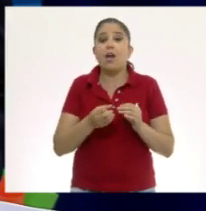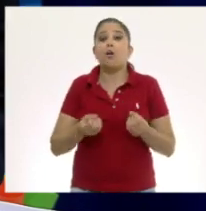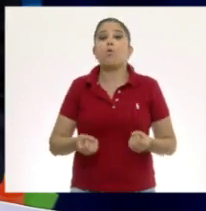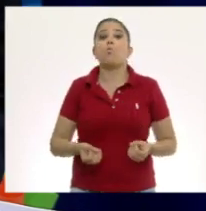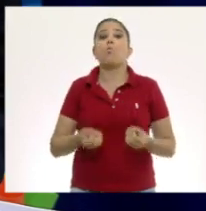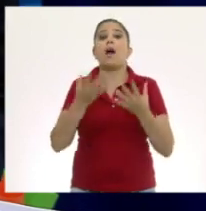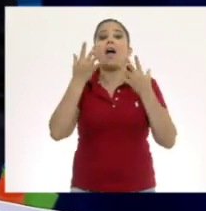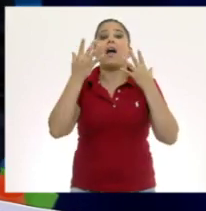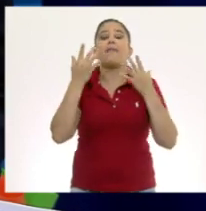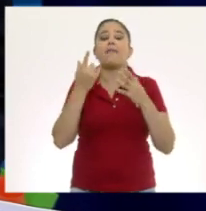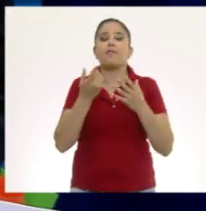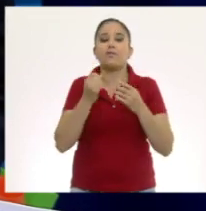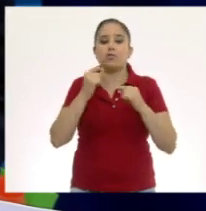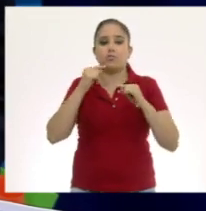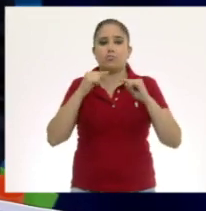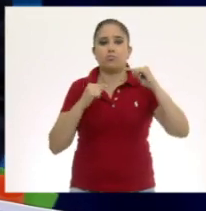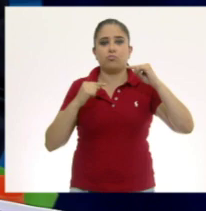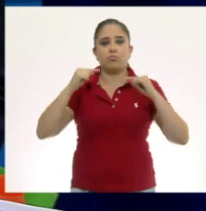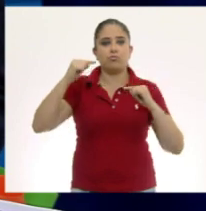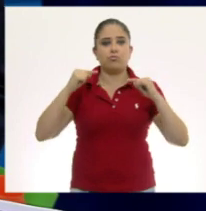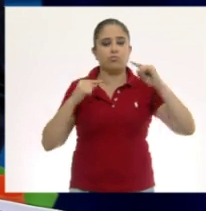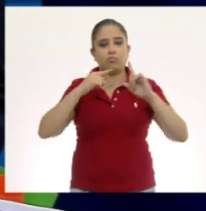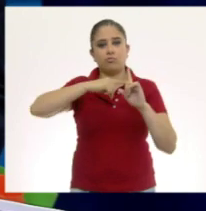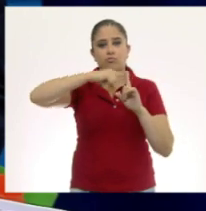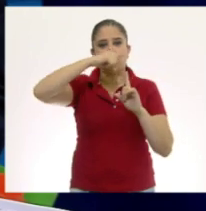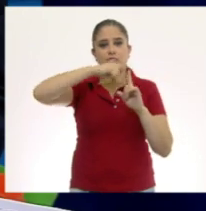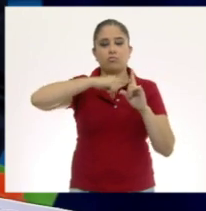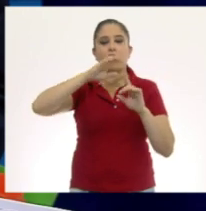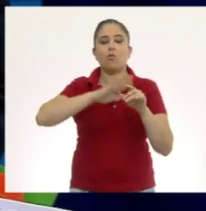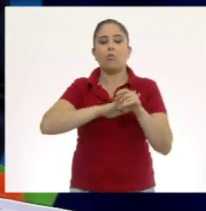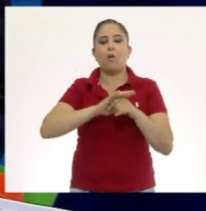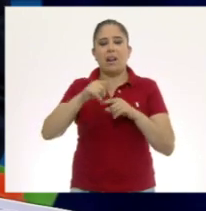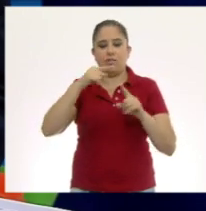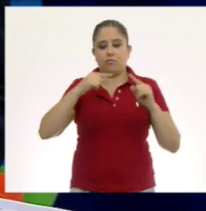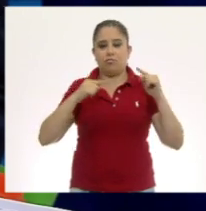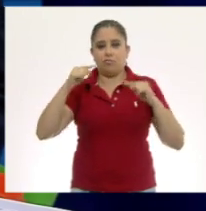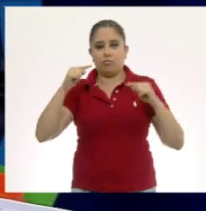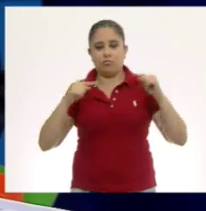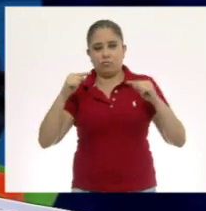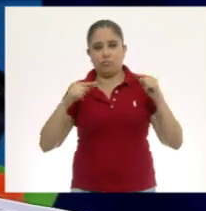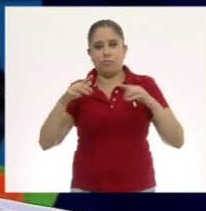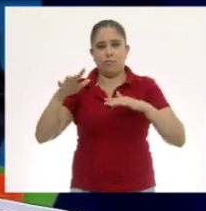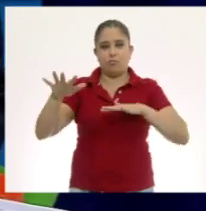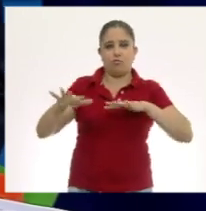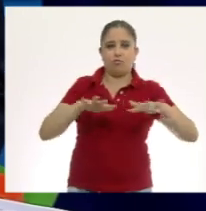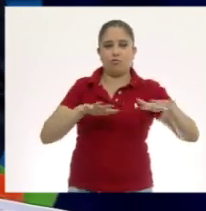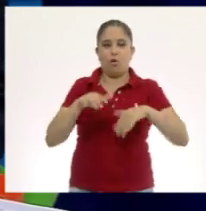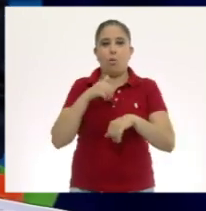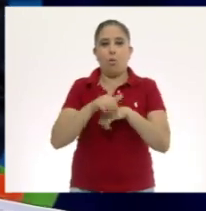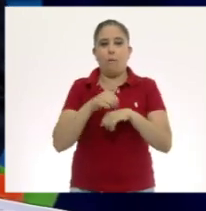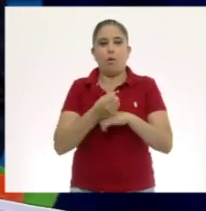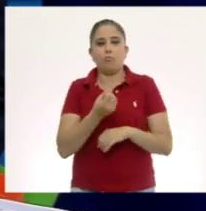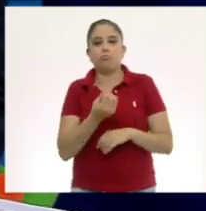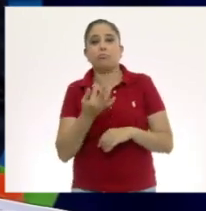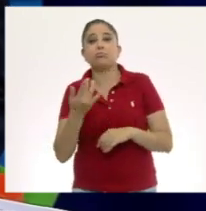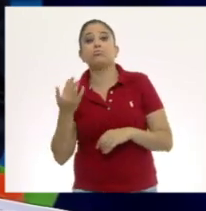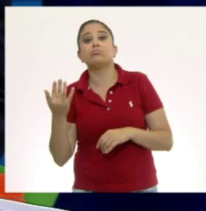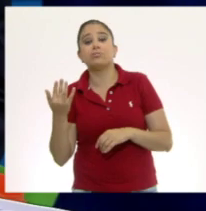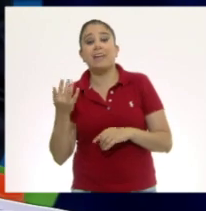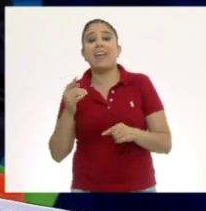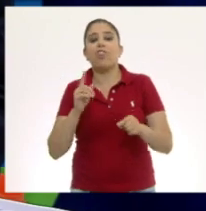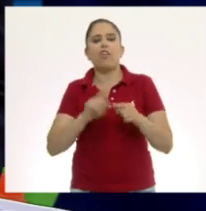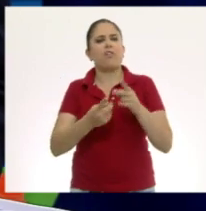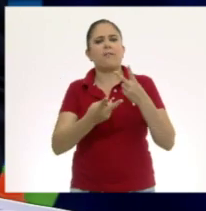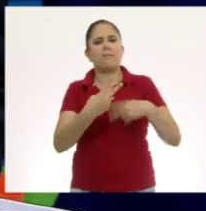fue la escala de grados en la escala Richter que tuvo el movimiento y dónde se